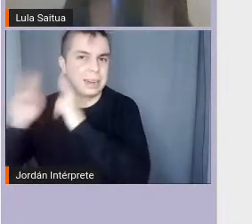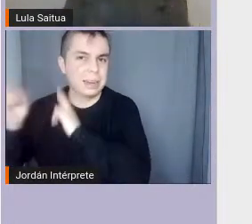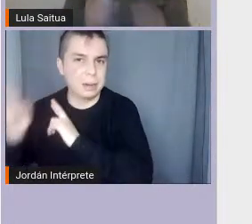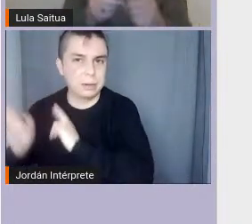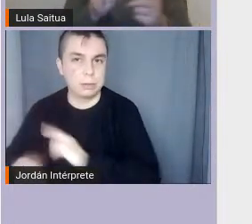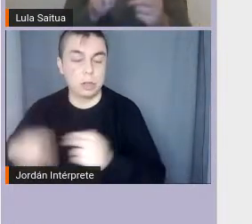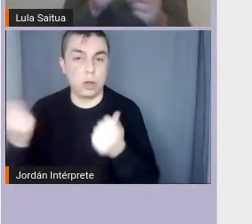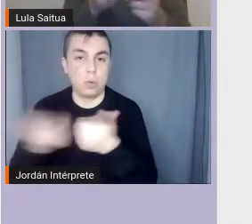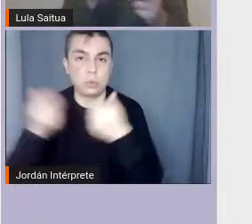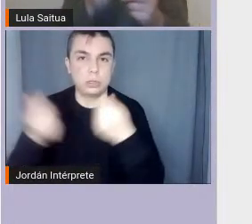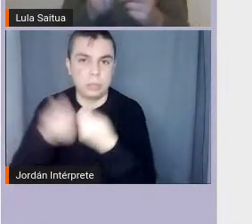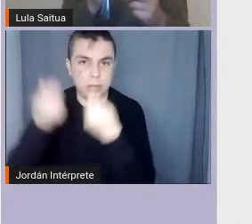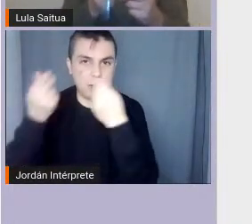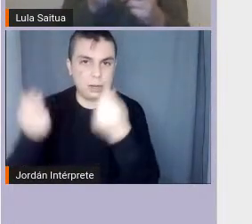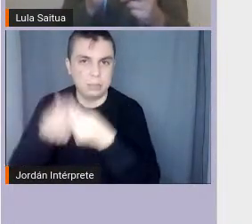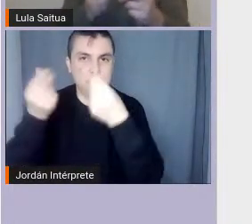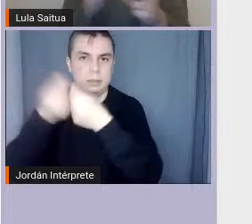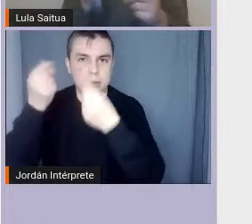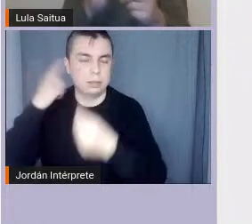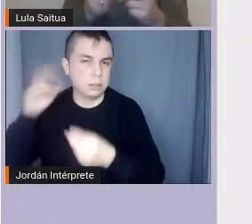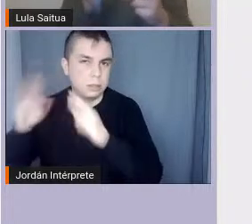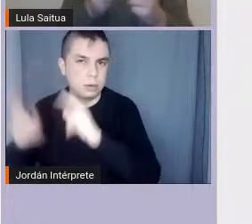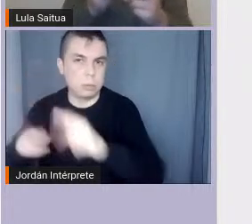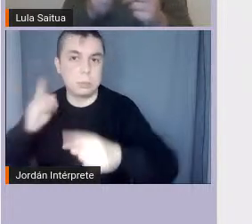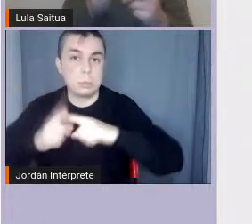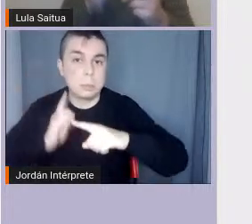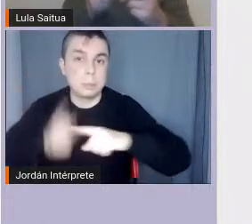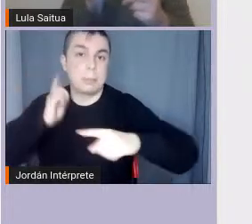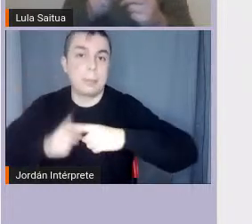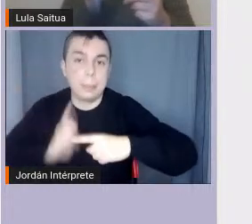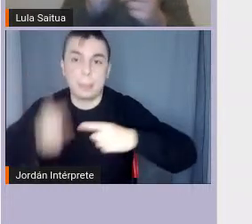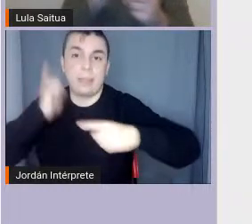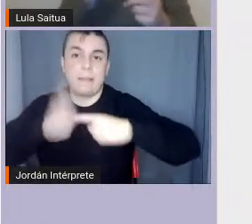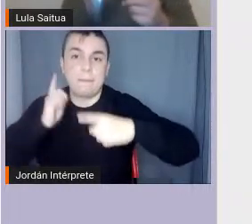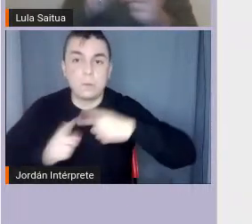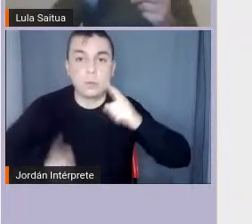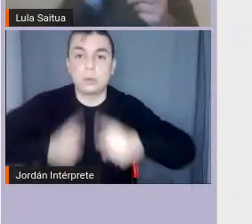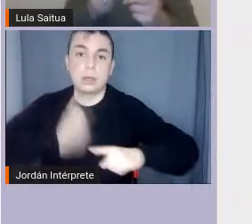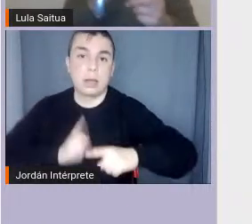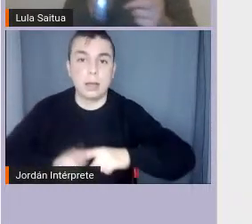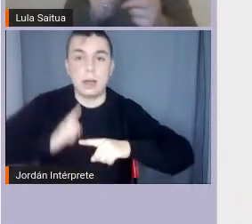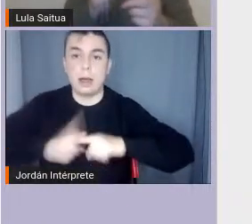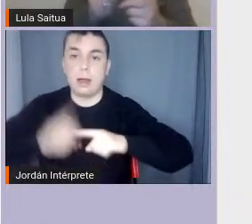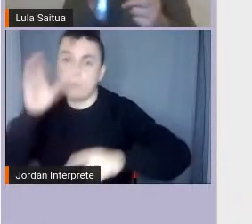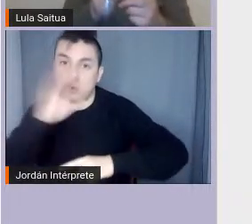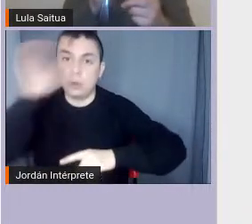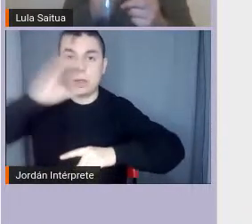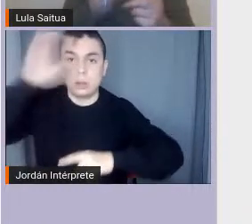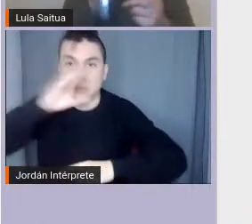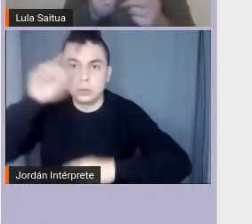Con las cucharitas, miren que suenan bien las cucharitas. Busca, busca, busca,